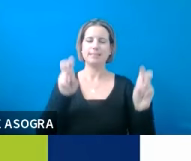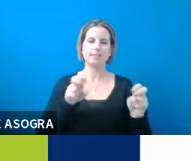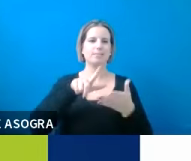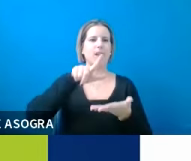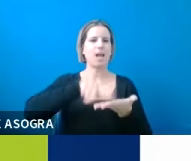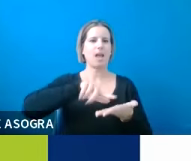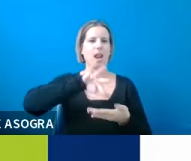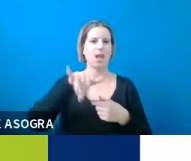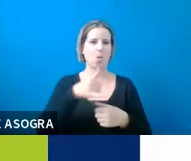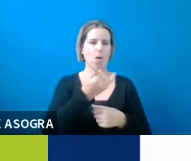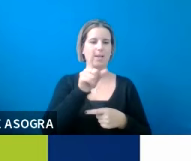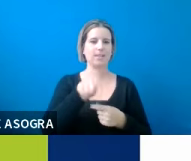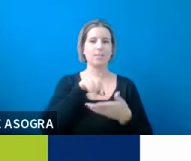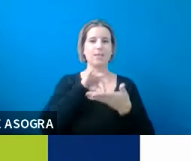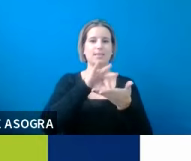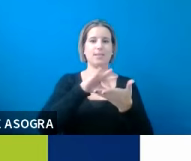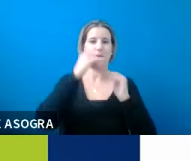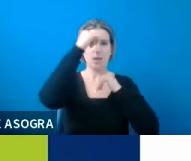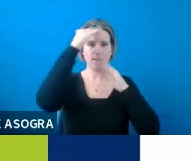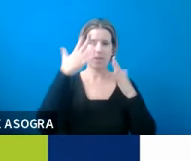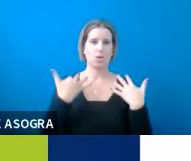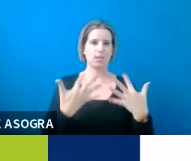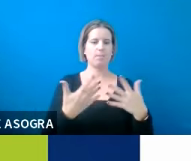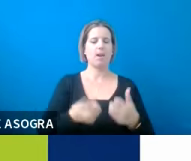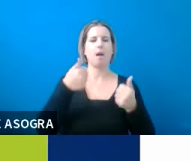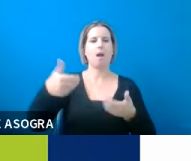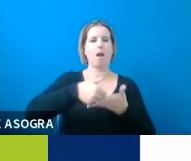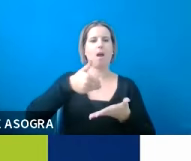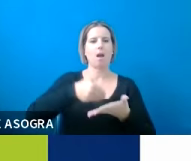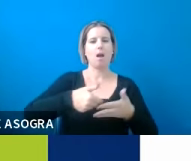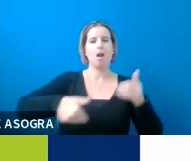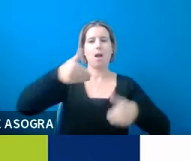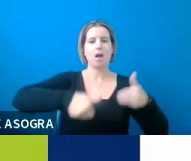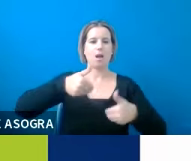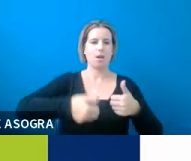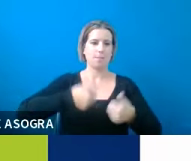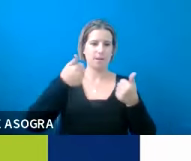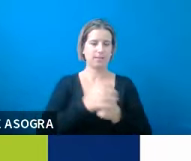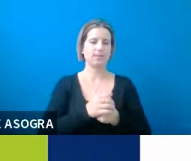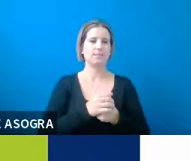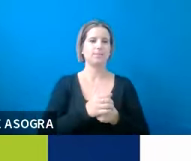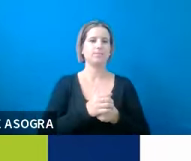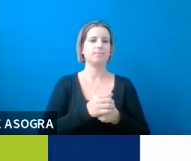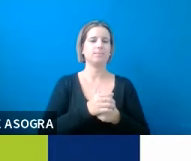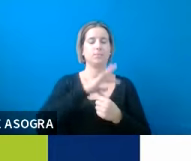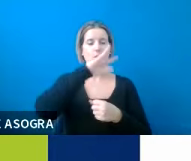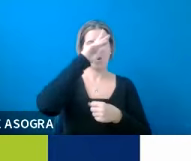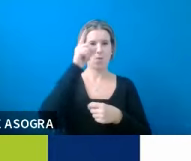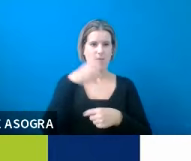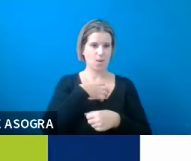que el servicio de atención temprana se vea más demandado y luego no podemos dejar de